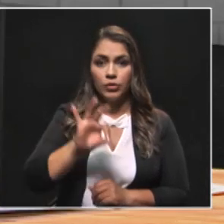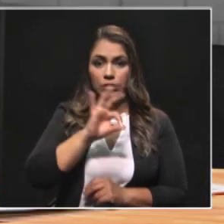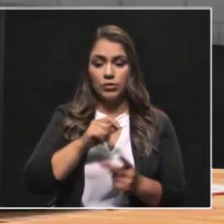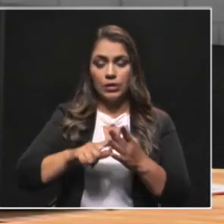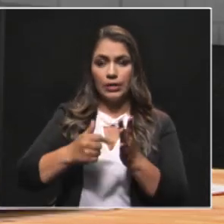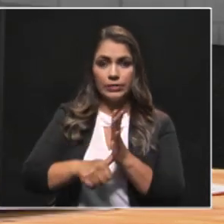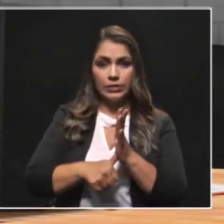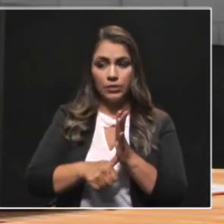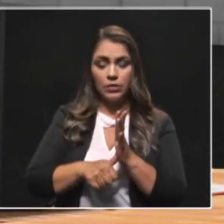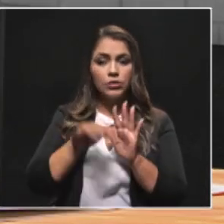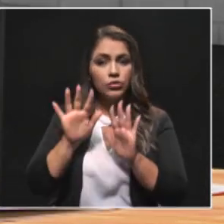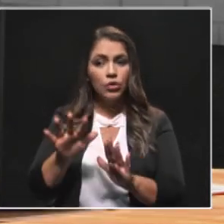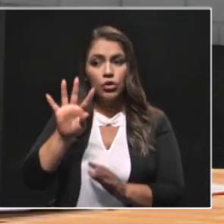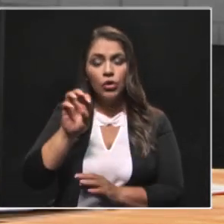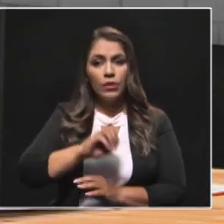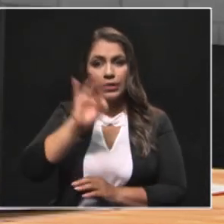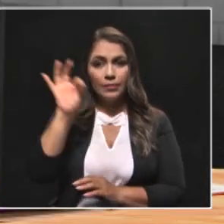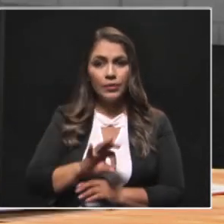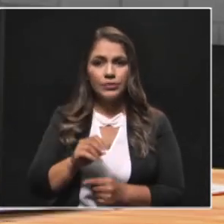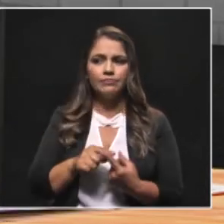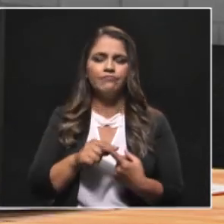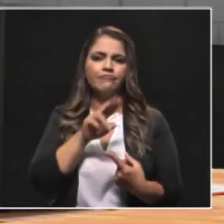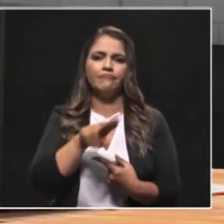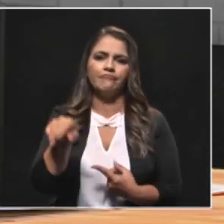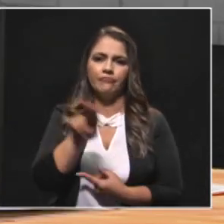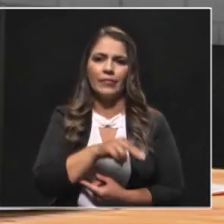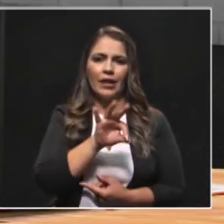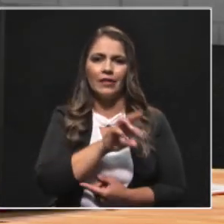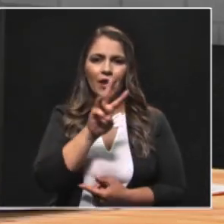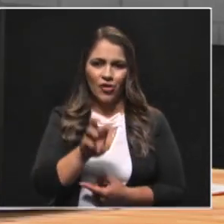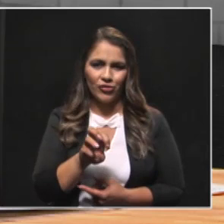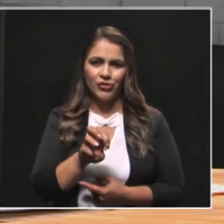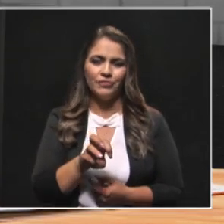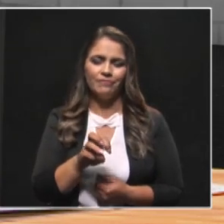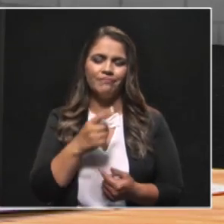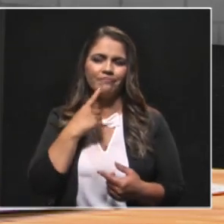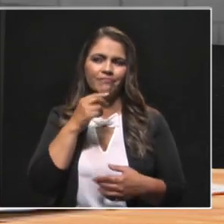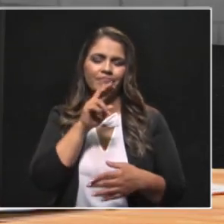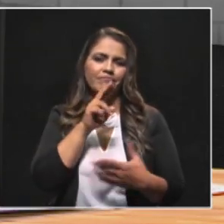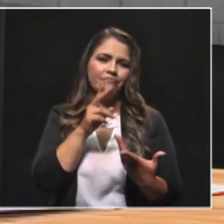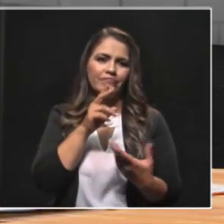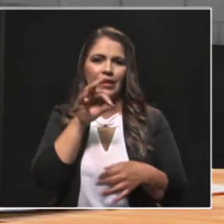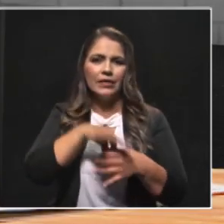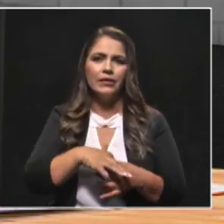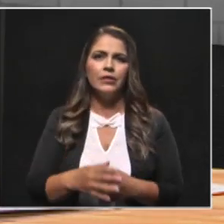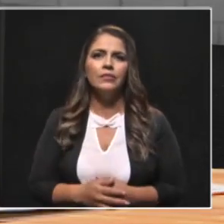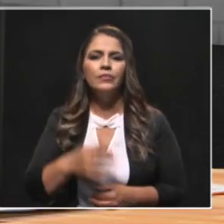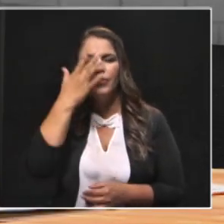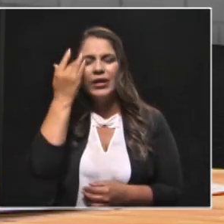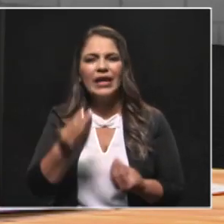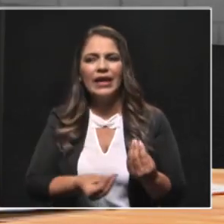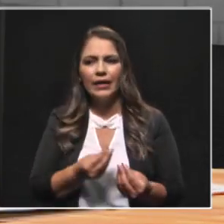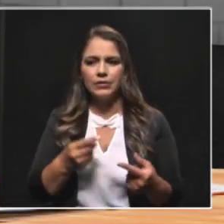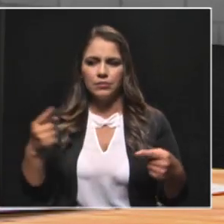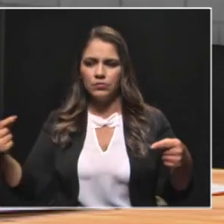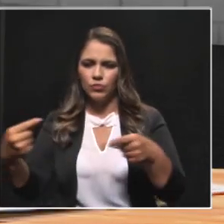ese 90% anuló 38 inscripciones. Porque lo que hacen es hacer un cruce de base de